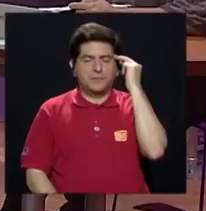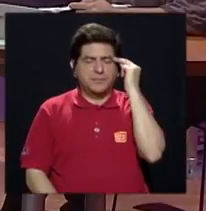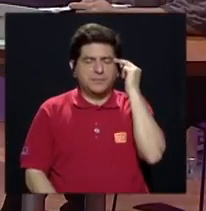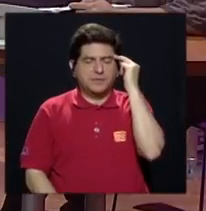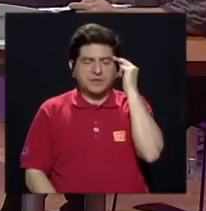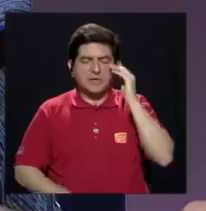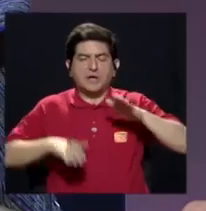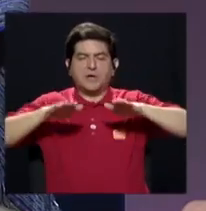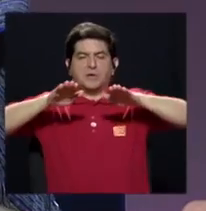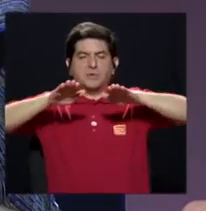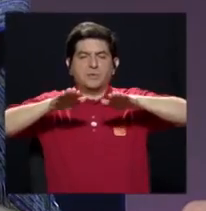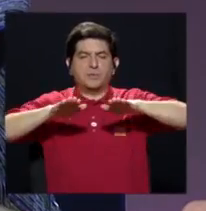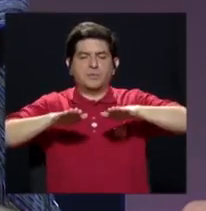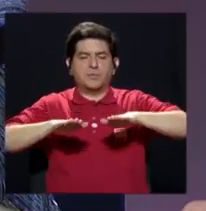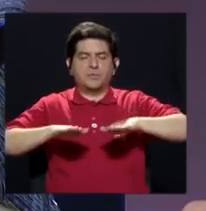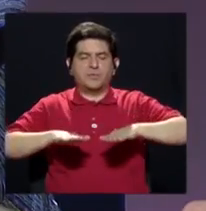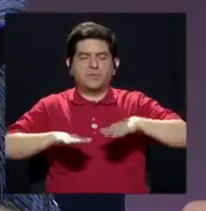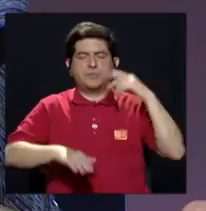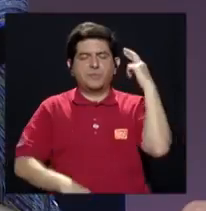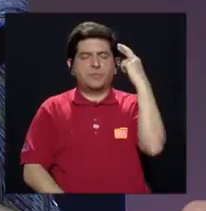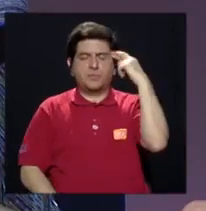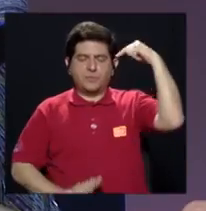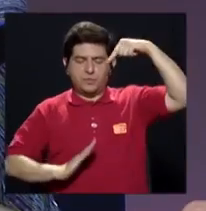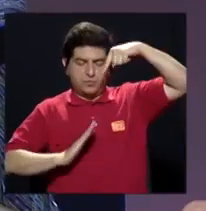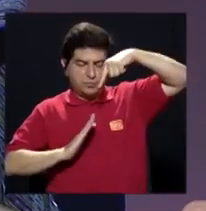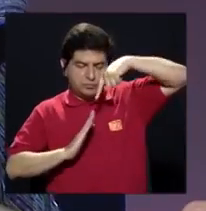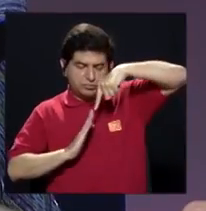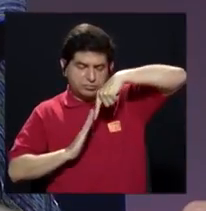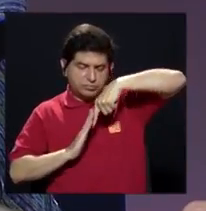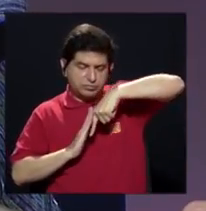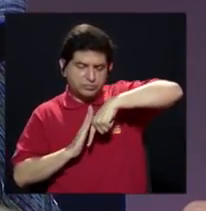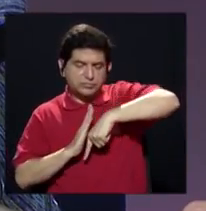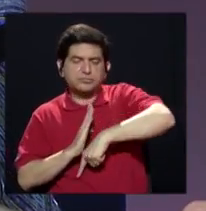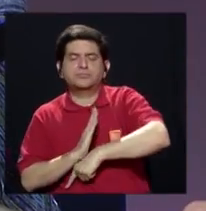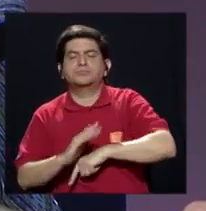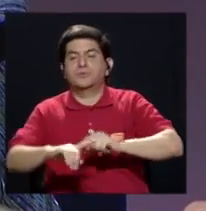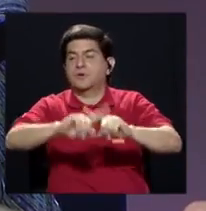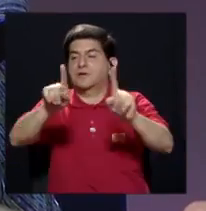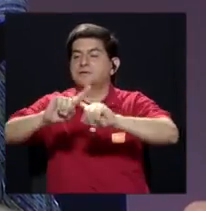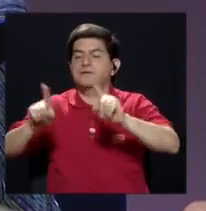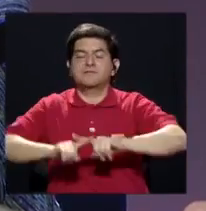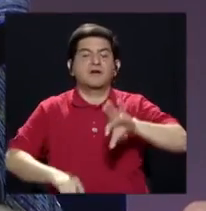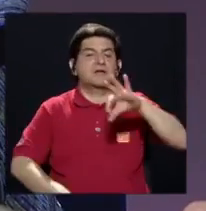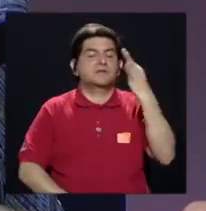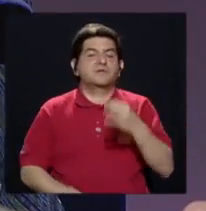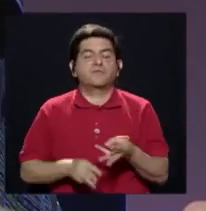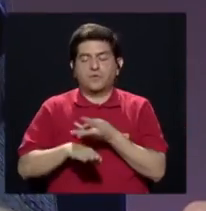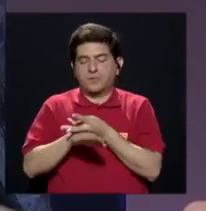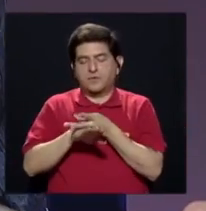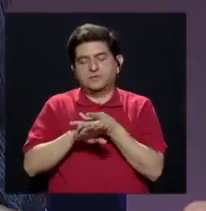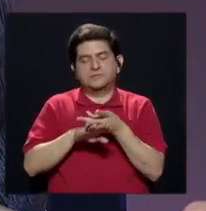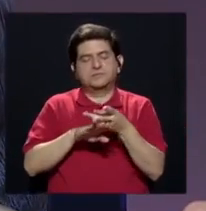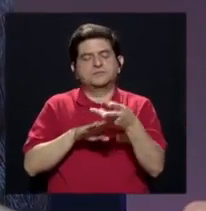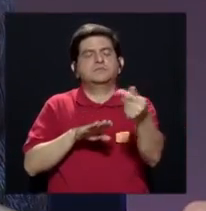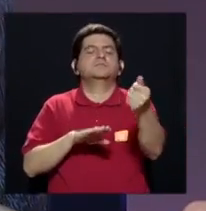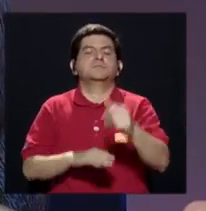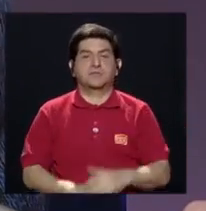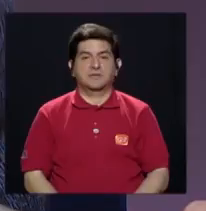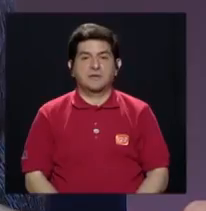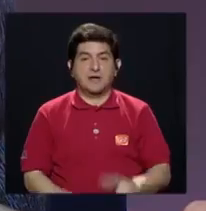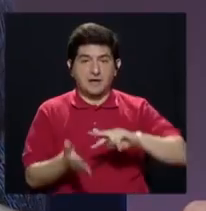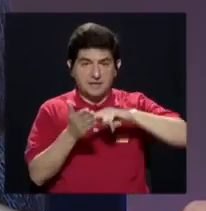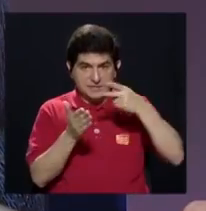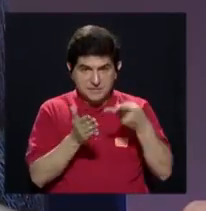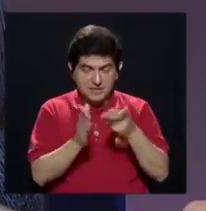descanso eh la reflexión profunda también e las diferentes maneras de sanarnos también nos llevan a